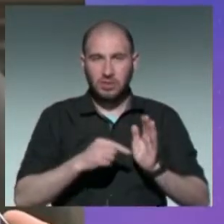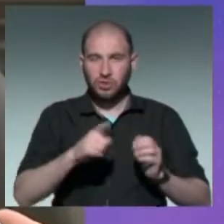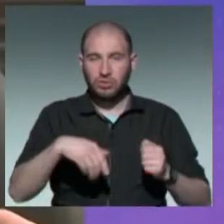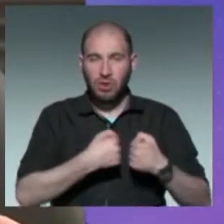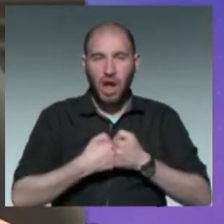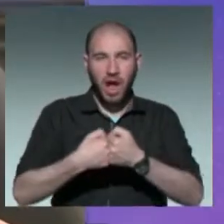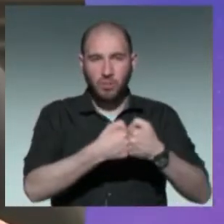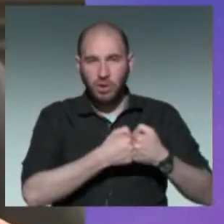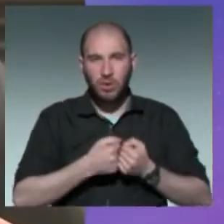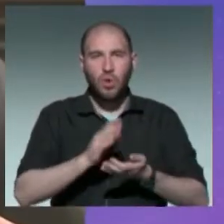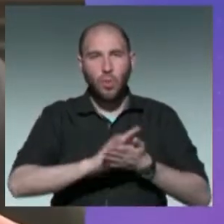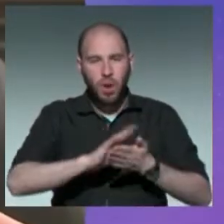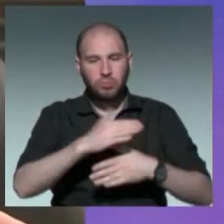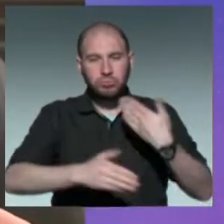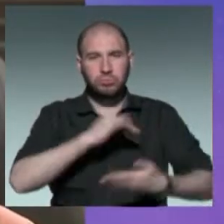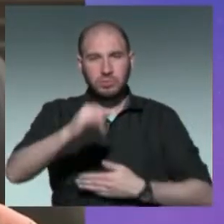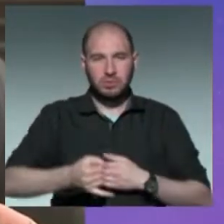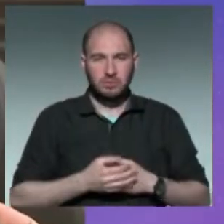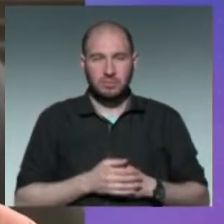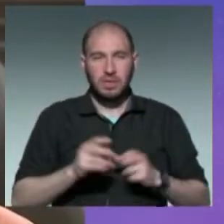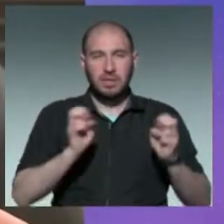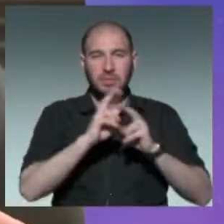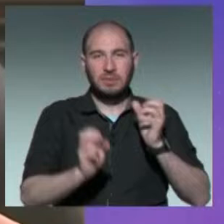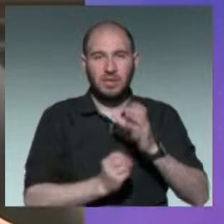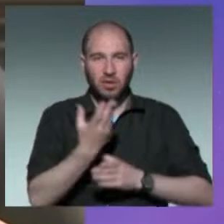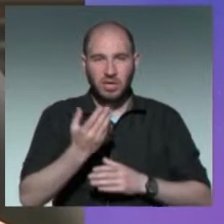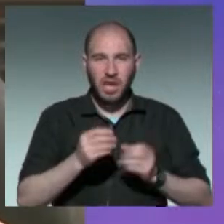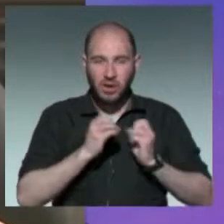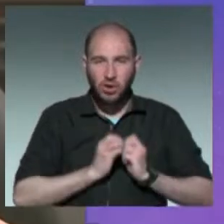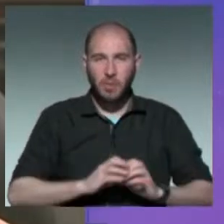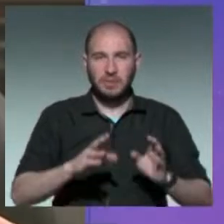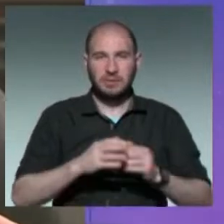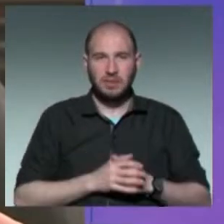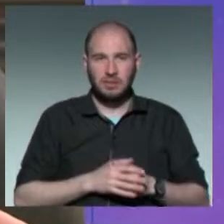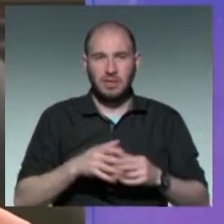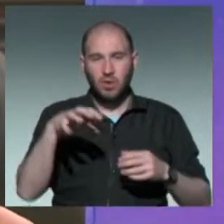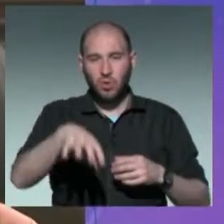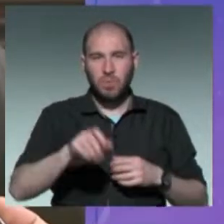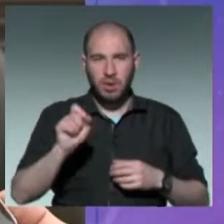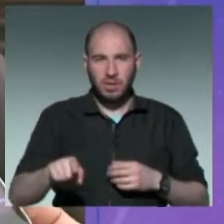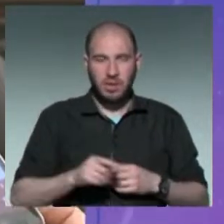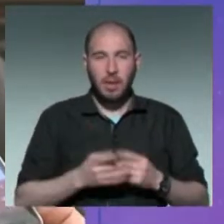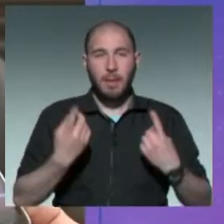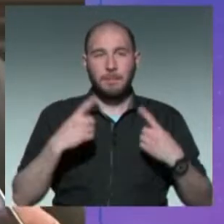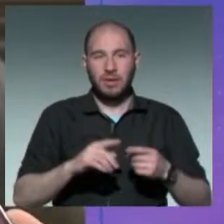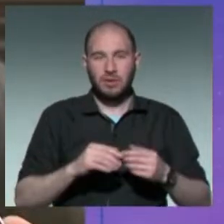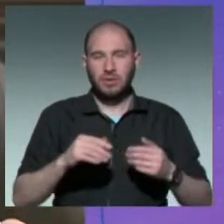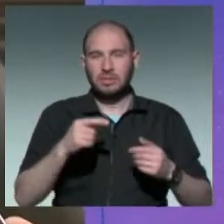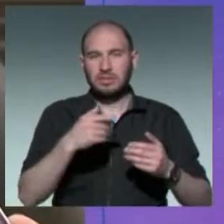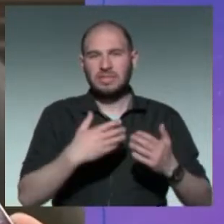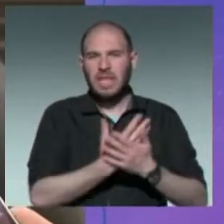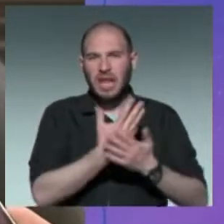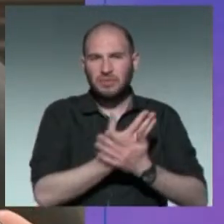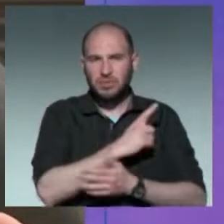acuerdo con que hay que innovar, ¿sí?, en cuanto a la tecnología implementada en el sector, pero no a costa del